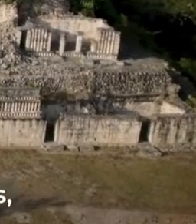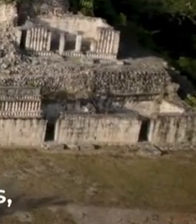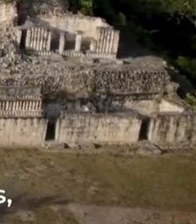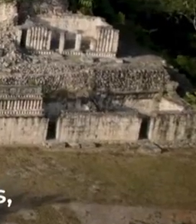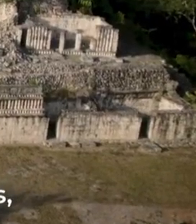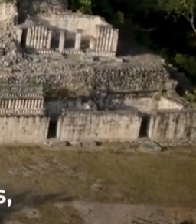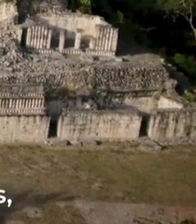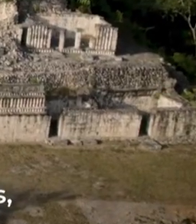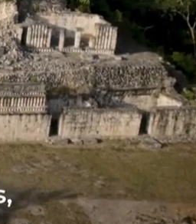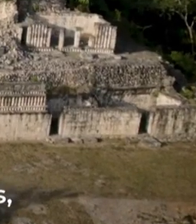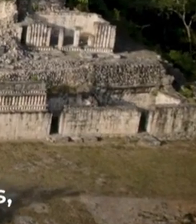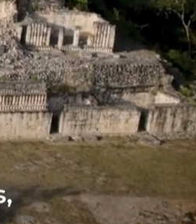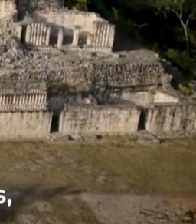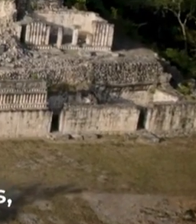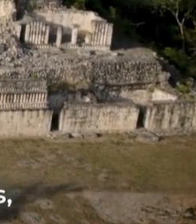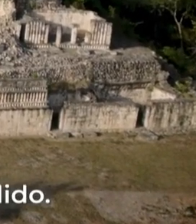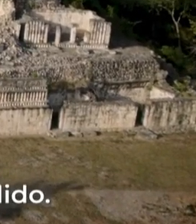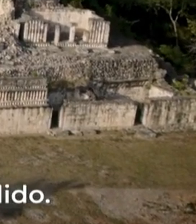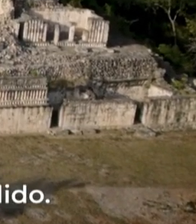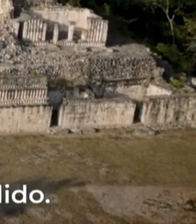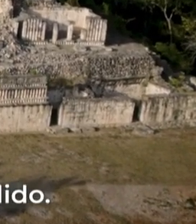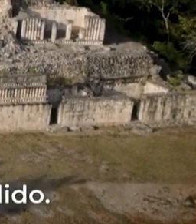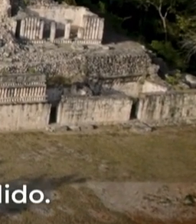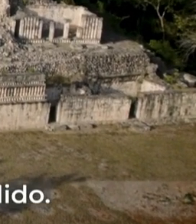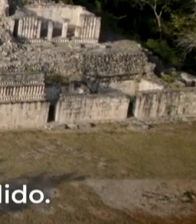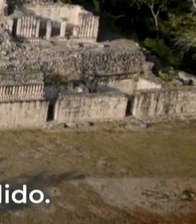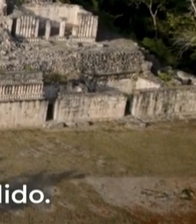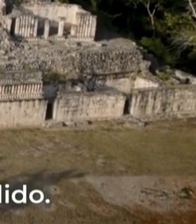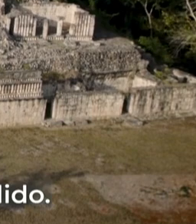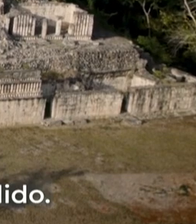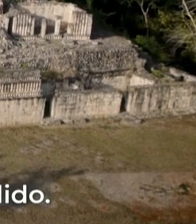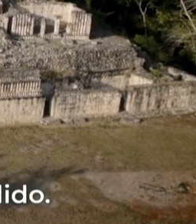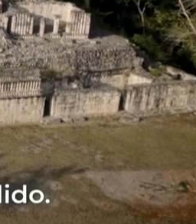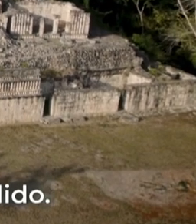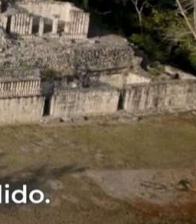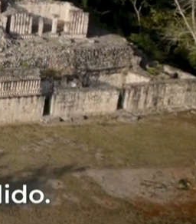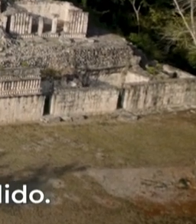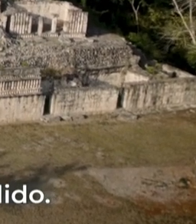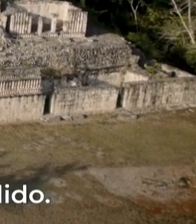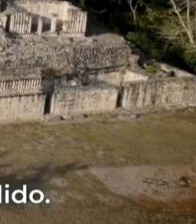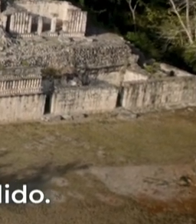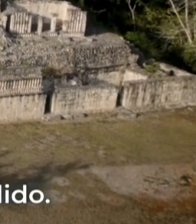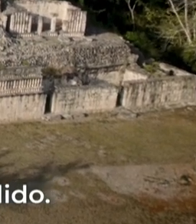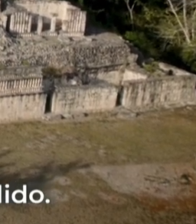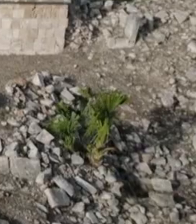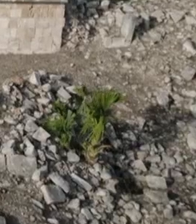cátedra constructiva de 3 pisos en cuyo interior se localiza un patio hundido.